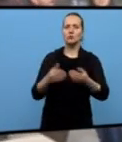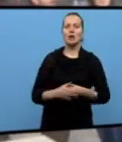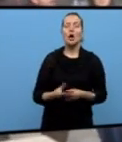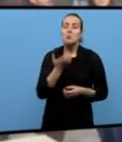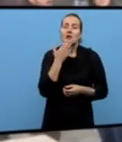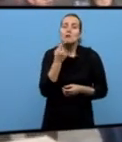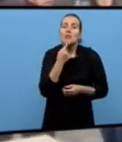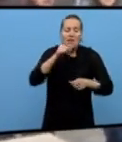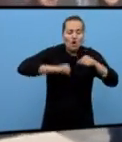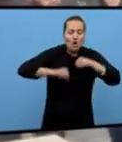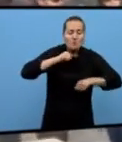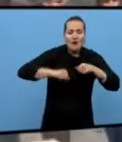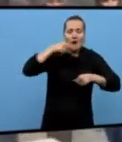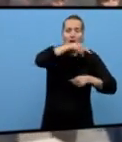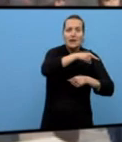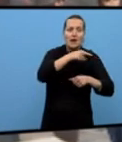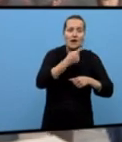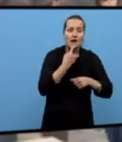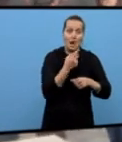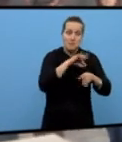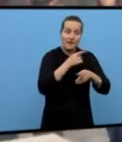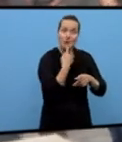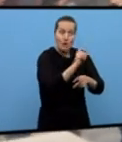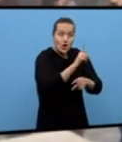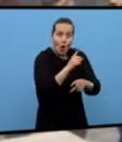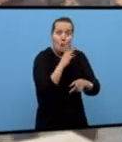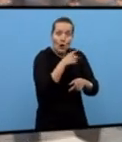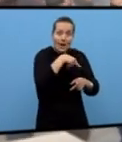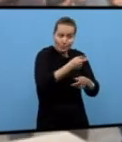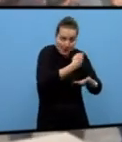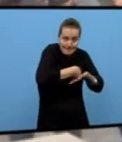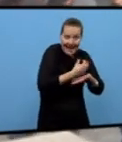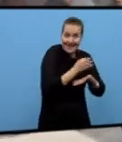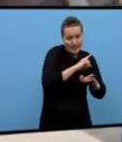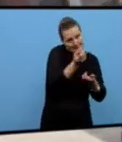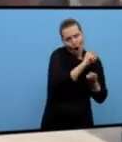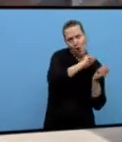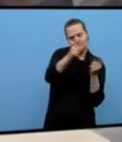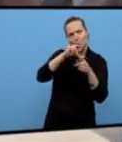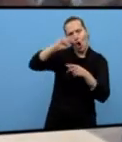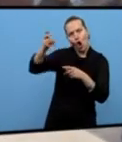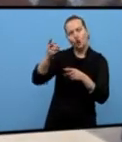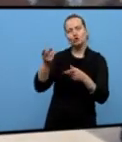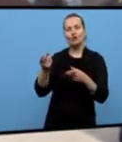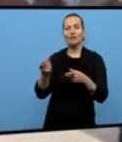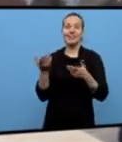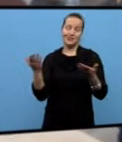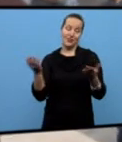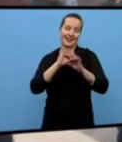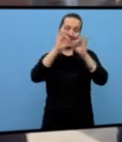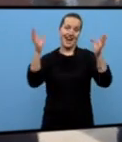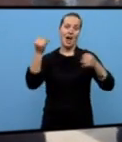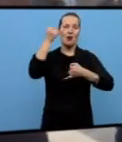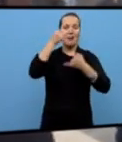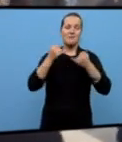veía un médico operarme aquí. Non, se opera aquí teño que che cobrar, coño. Mandámonos a San José, en total, que claro,